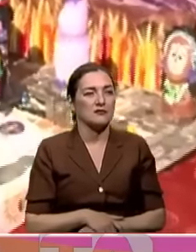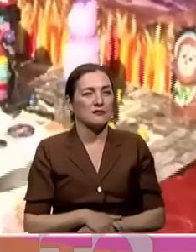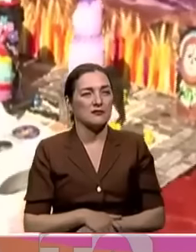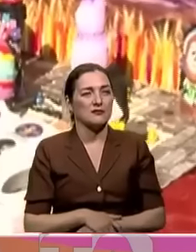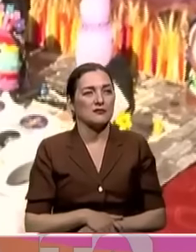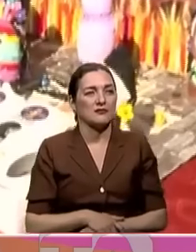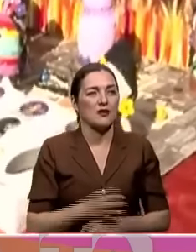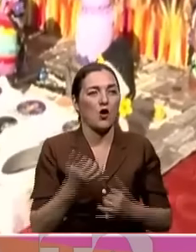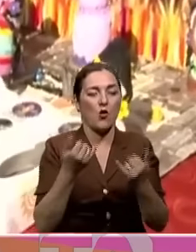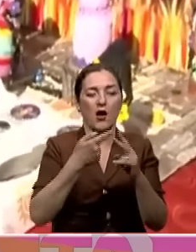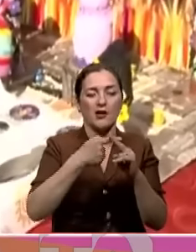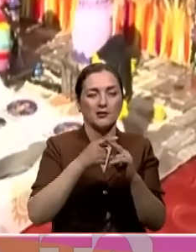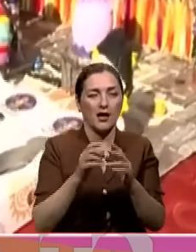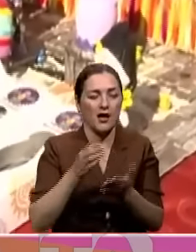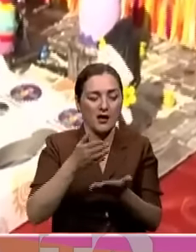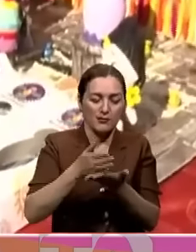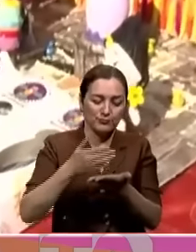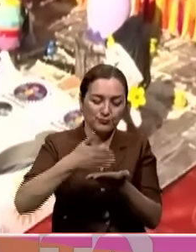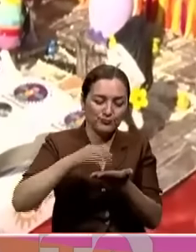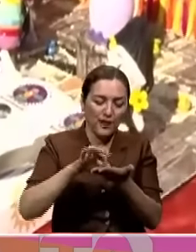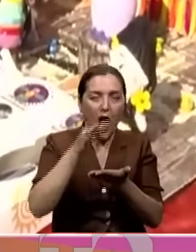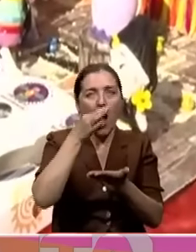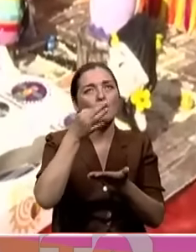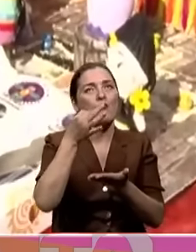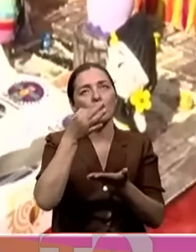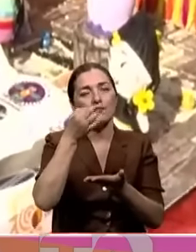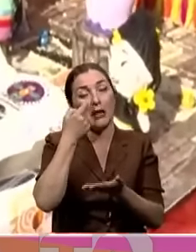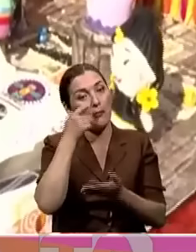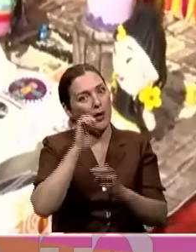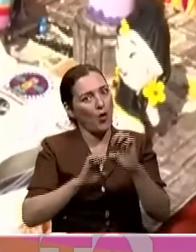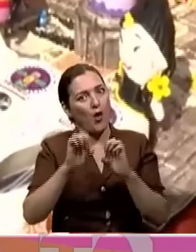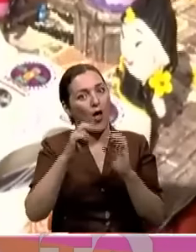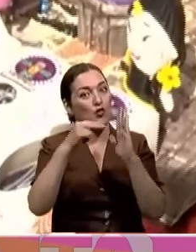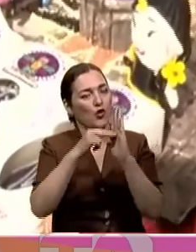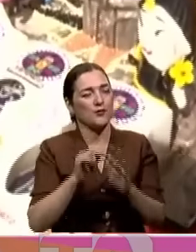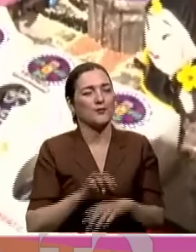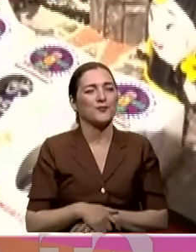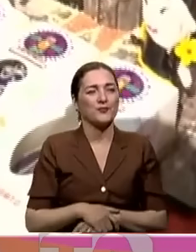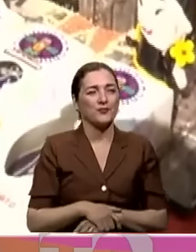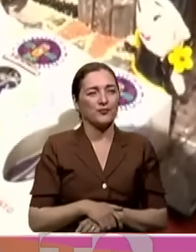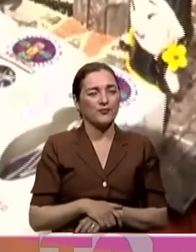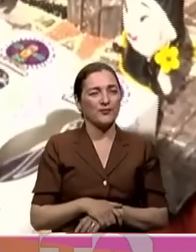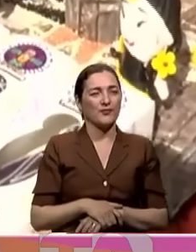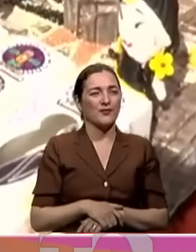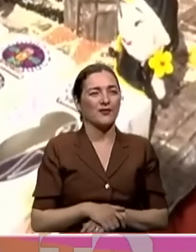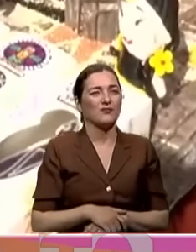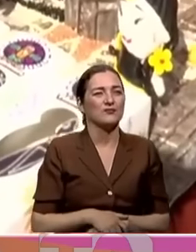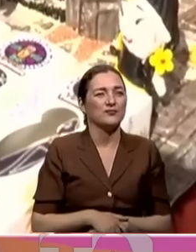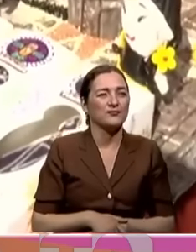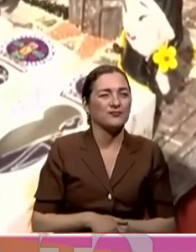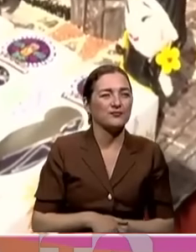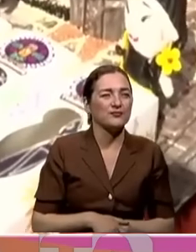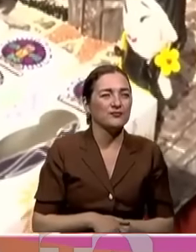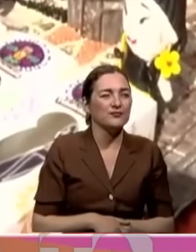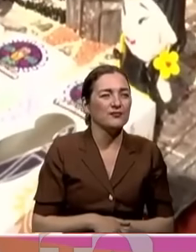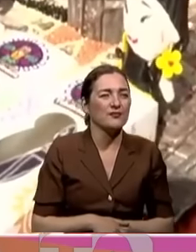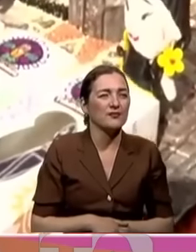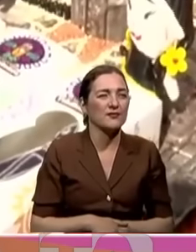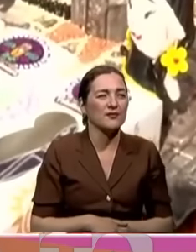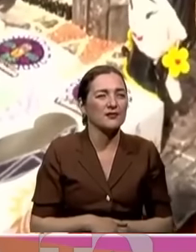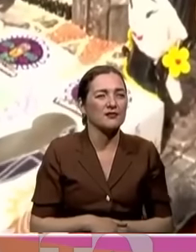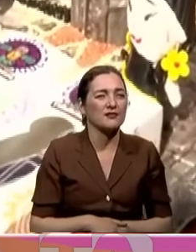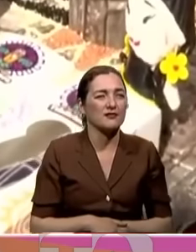la degustación por parte de los jueces para que tengan ya todos estos detalles, constaten la parte técnica,